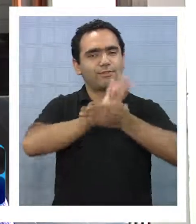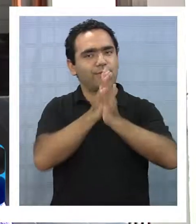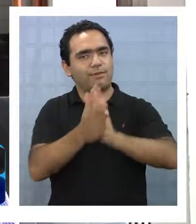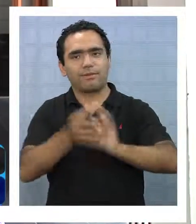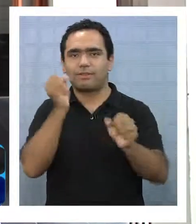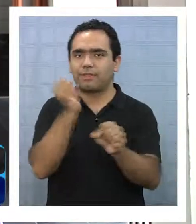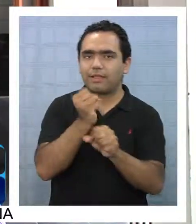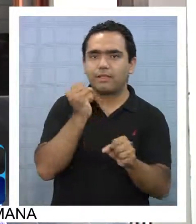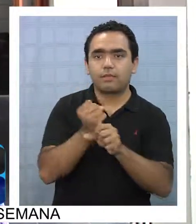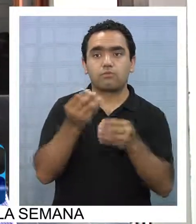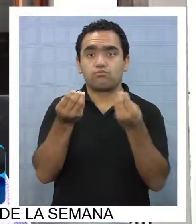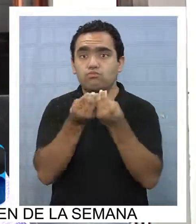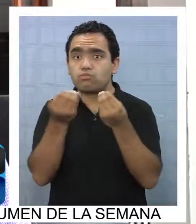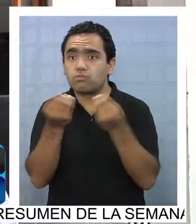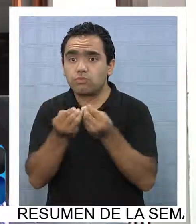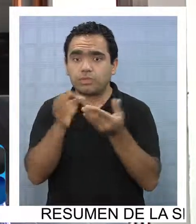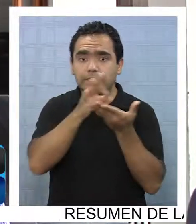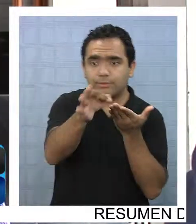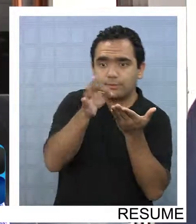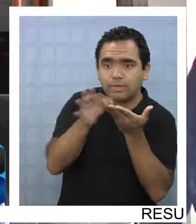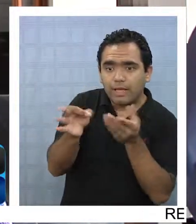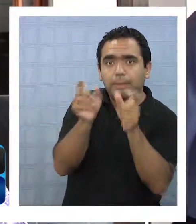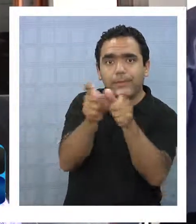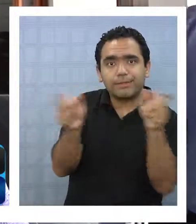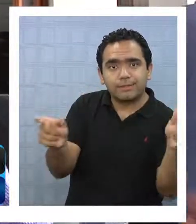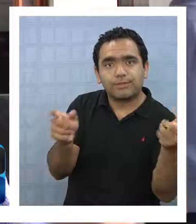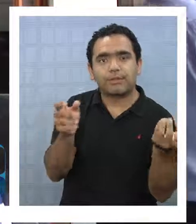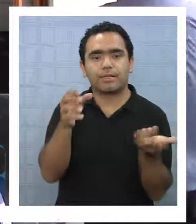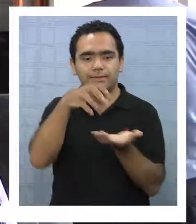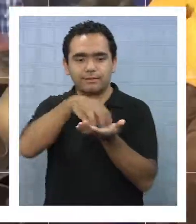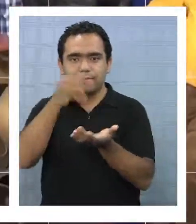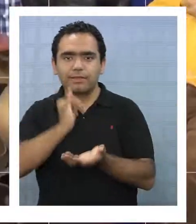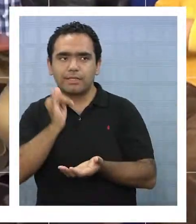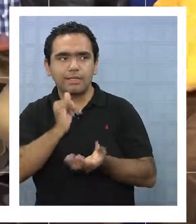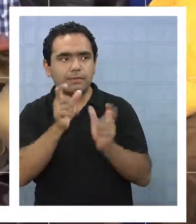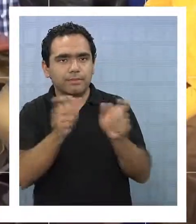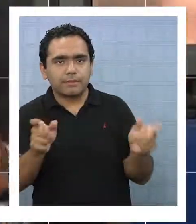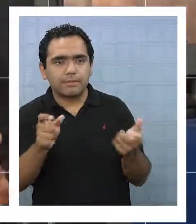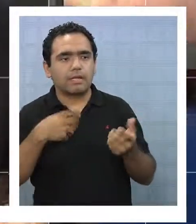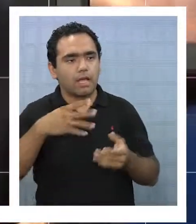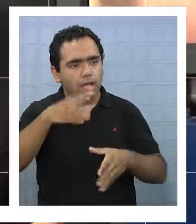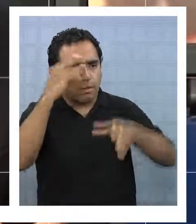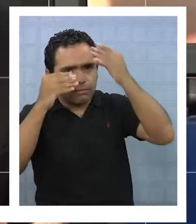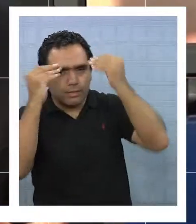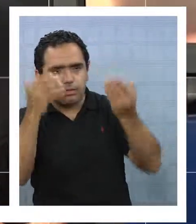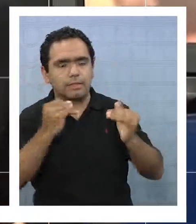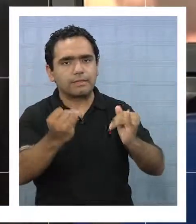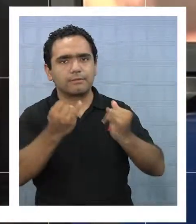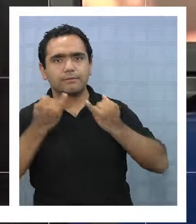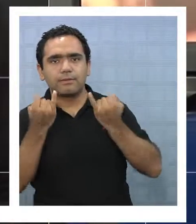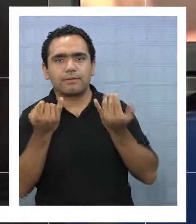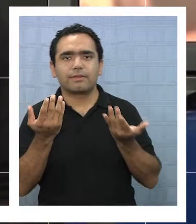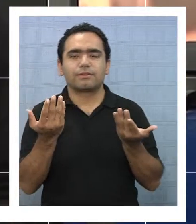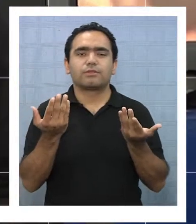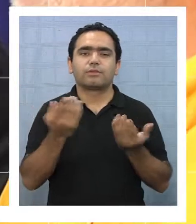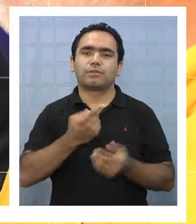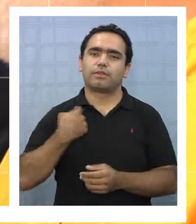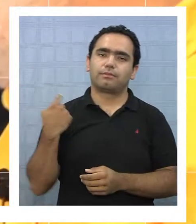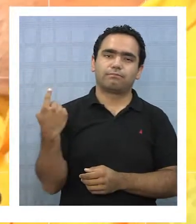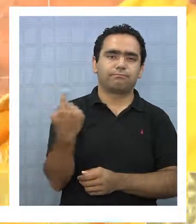a muchas comunidades, a muchas personas en Iquique informarse de lo nuestro, de nuestros actores, de nuestras creencias,